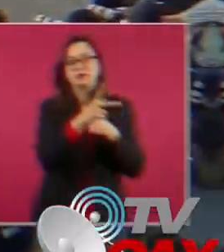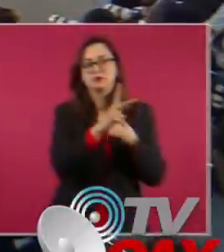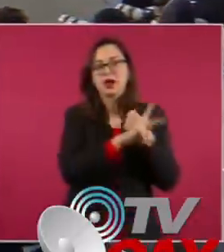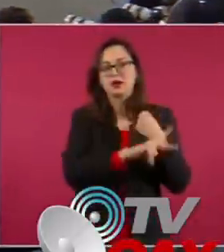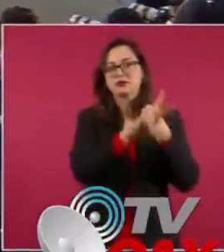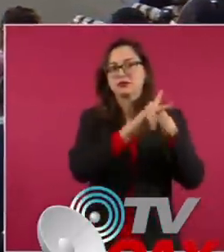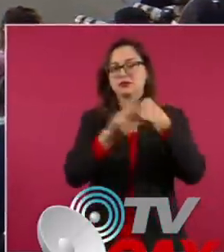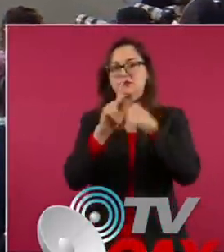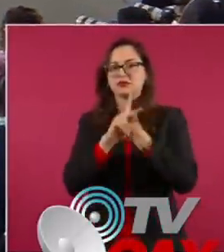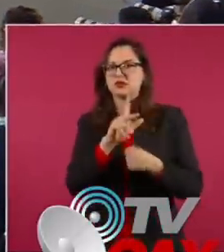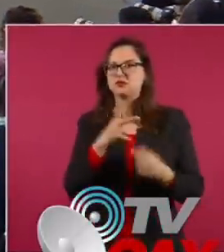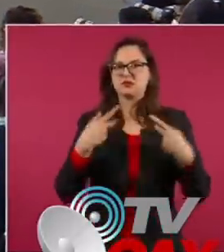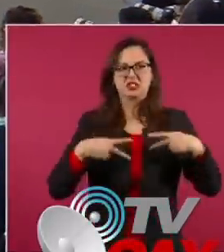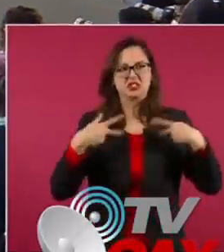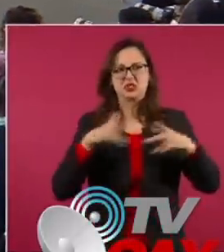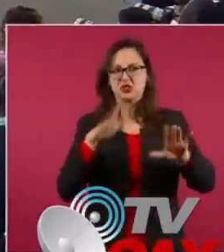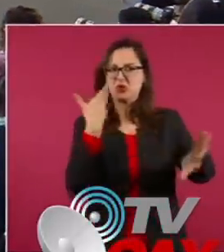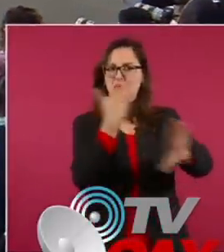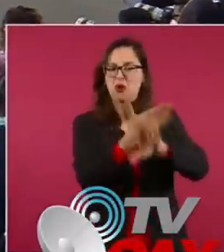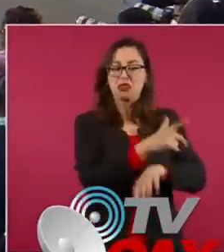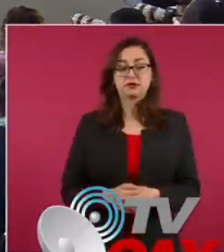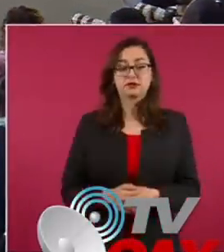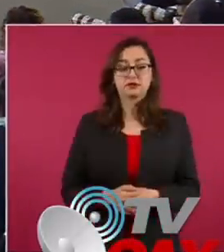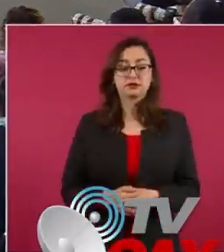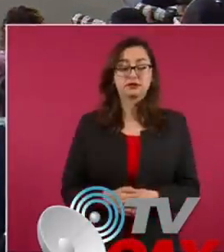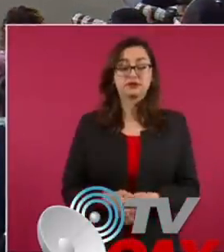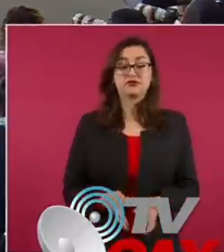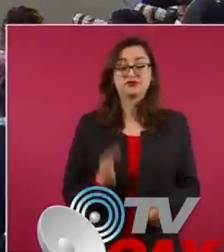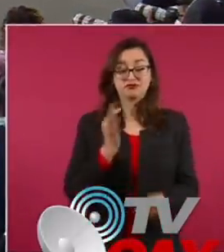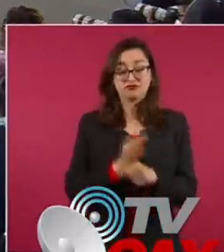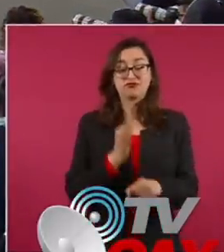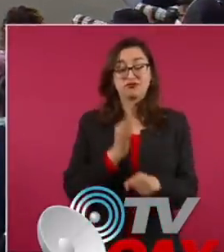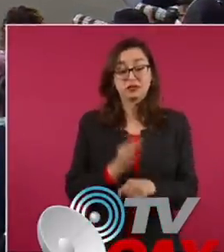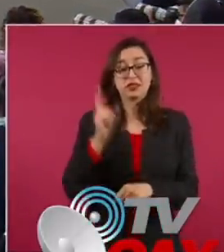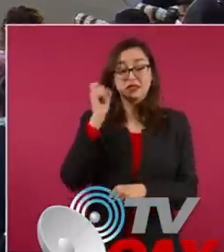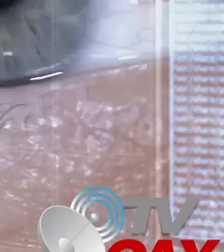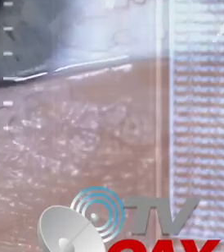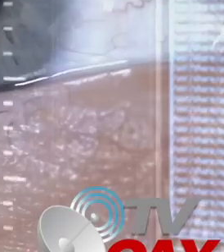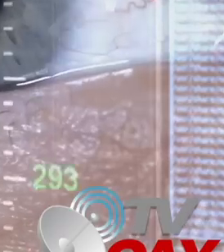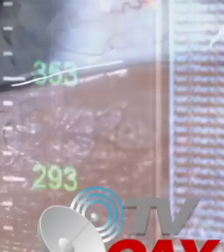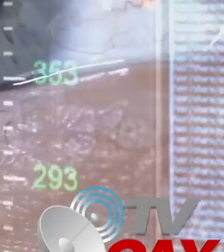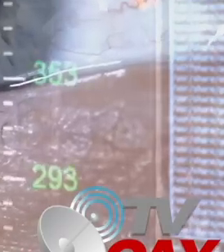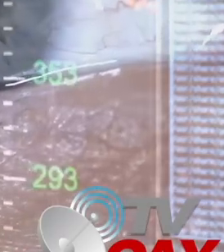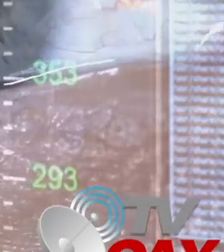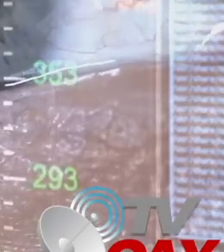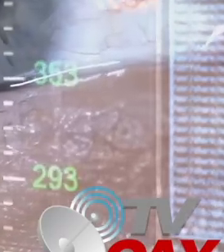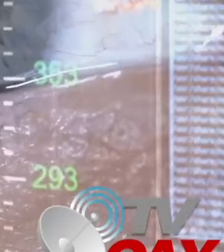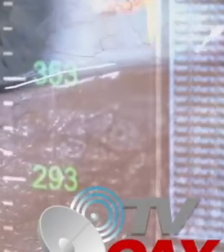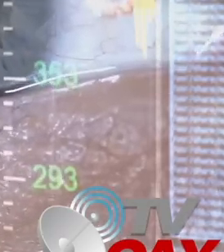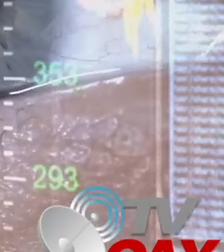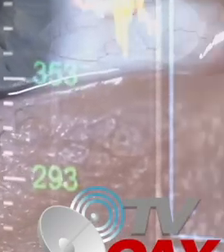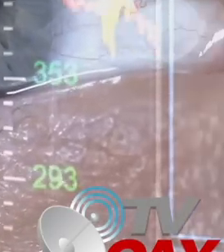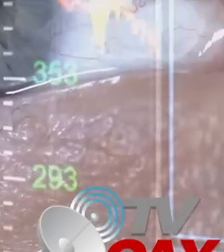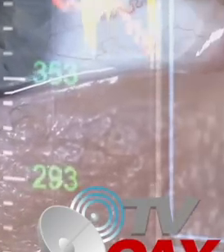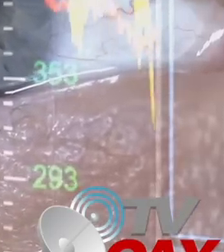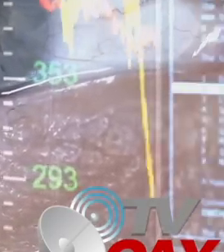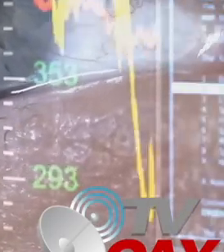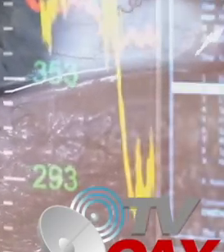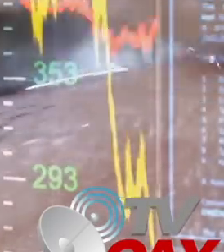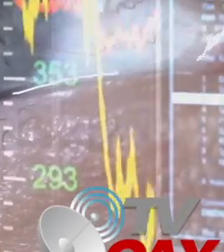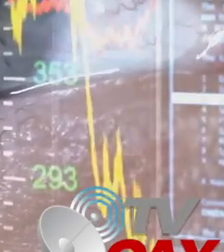Una de las cosas que afecta mucho, por ejemplo, a los gobernantes europeos, es la inflación y